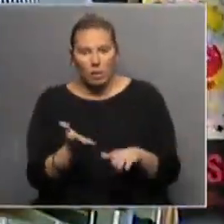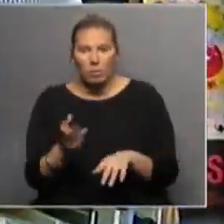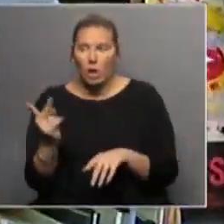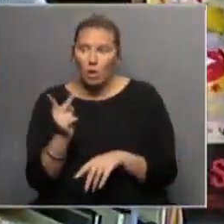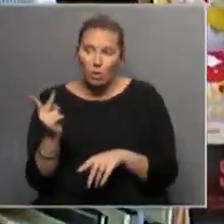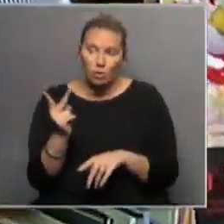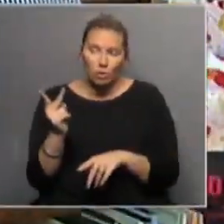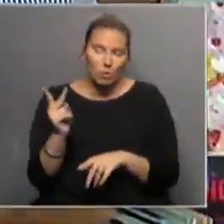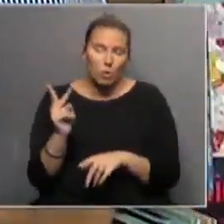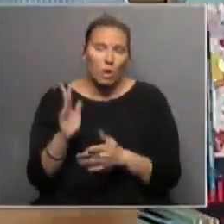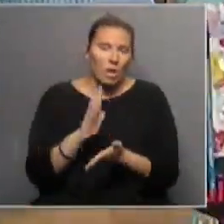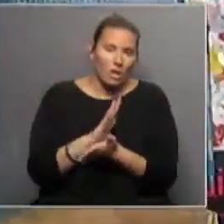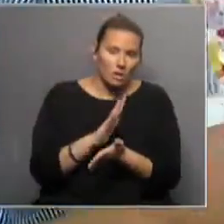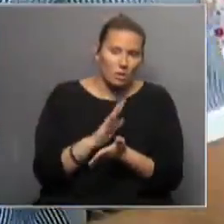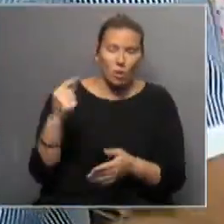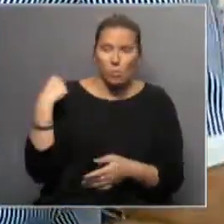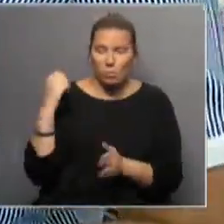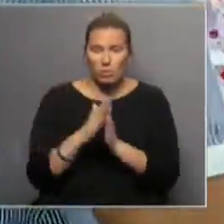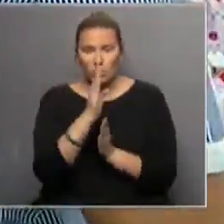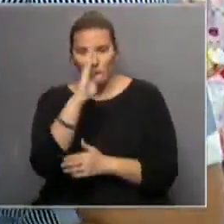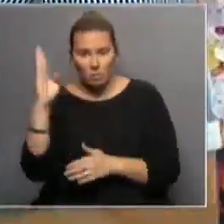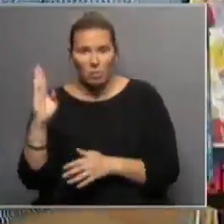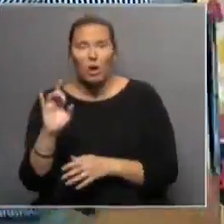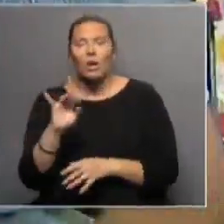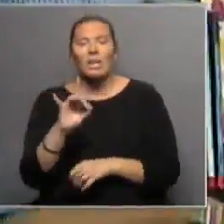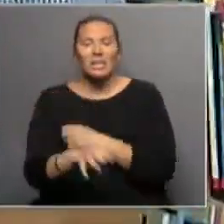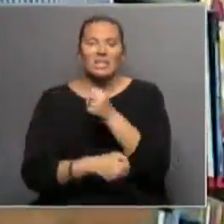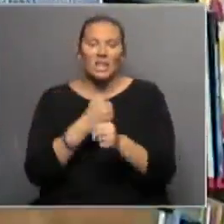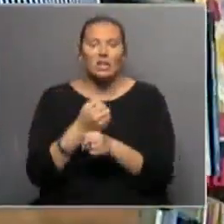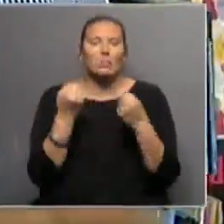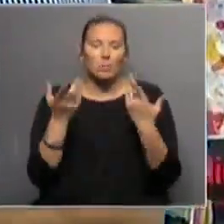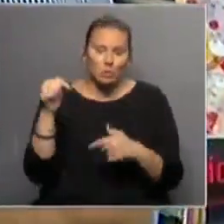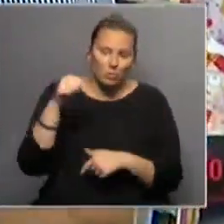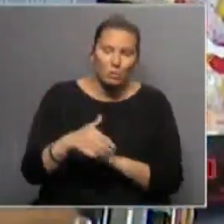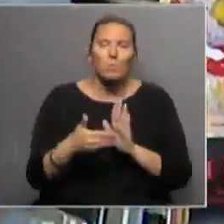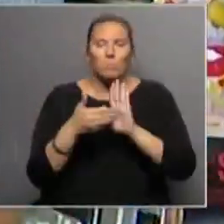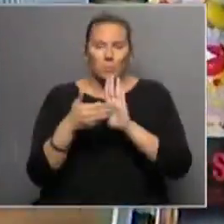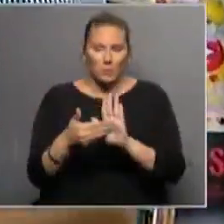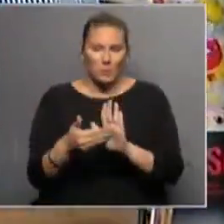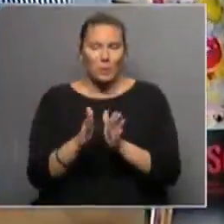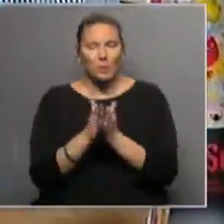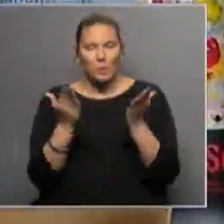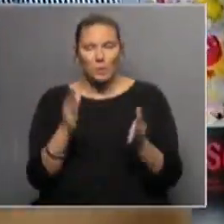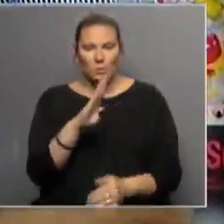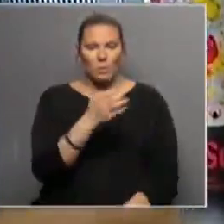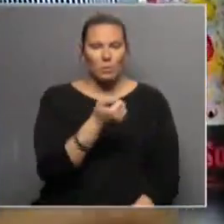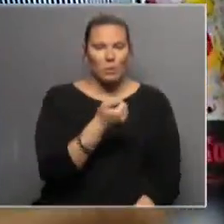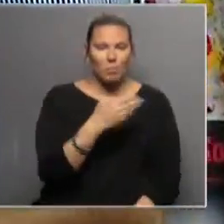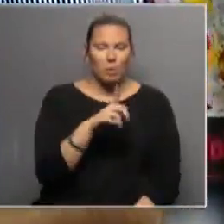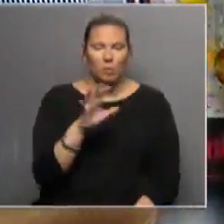cumplimos 15 años, tanto Positos Libros como Crack Up. Por eso estamos aquí presentando el libro de Pablo y el libro de